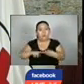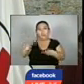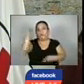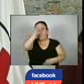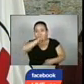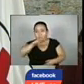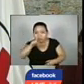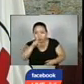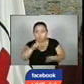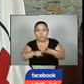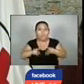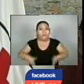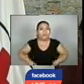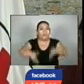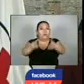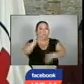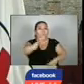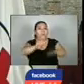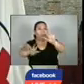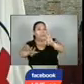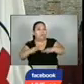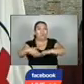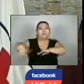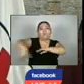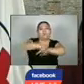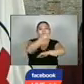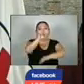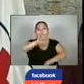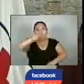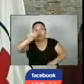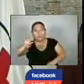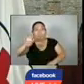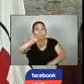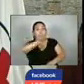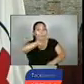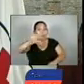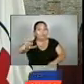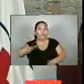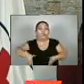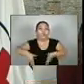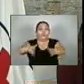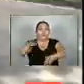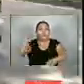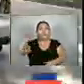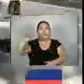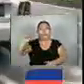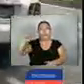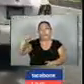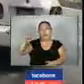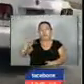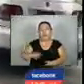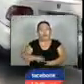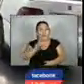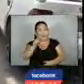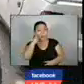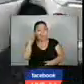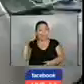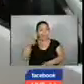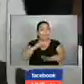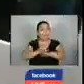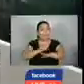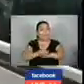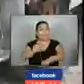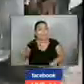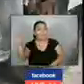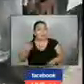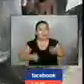Colón, la 49 Avenida Sur, 25 Avenida Sur, la Málaga. Para evitar hechos como estos, se recomienda a